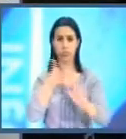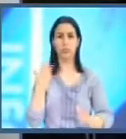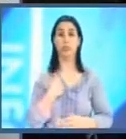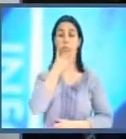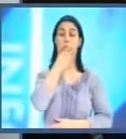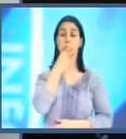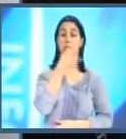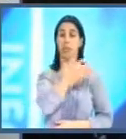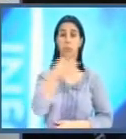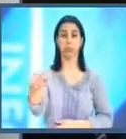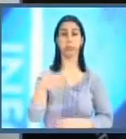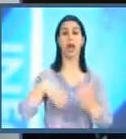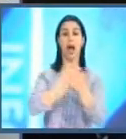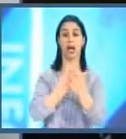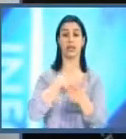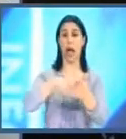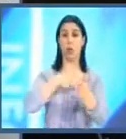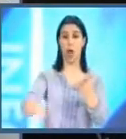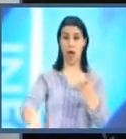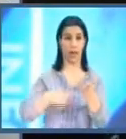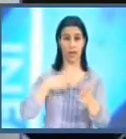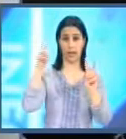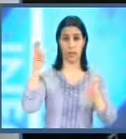parece correcto y hasta que lo tendrían que anular.